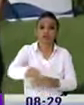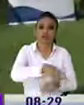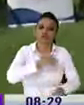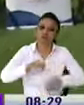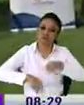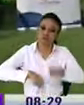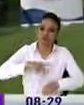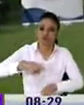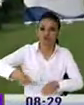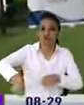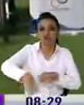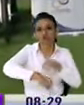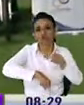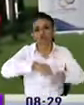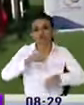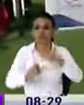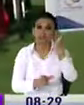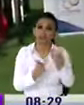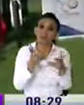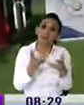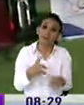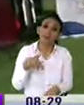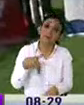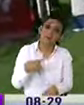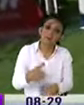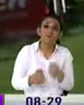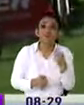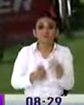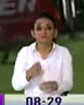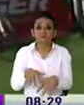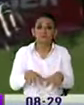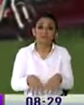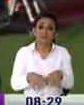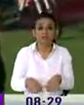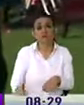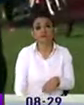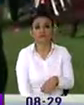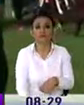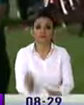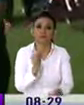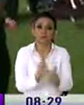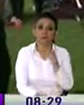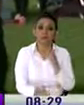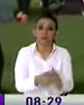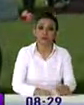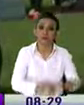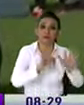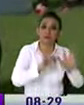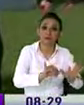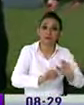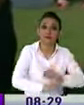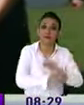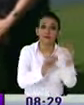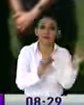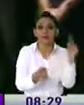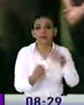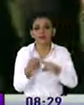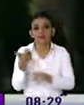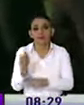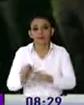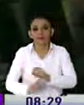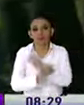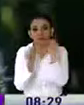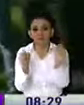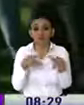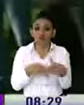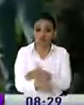ciclistas, sino también para todas las personas que quieren caminar, salir con sus mascotas, hacer deporte de 6 a 10 de la mañana. Y por la inauguración habrá